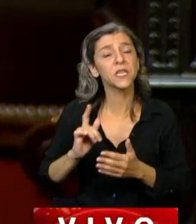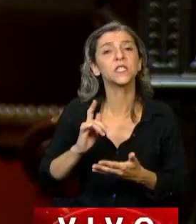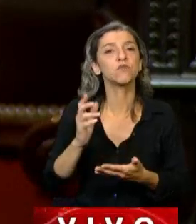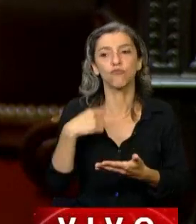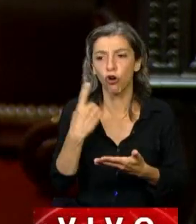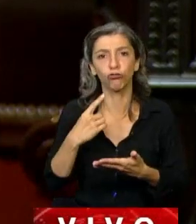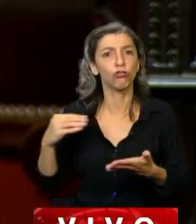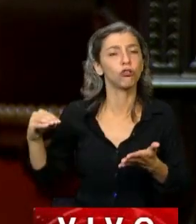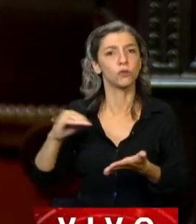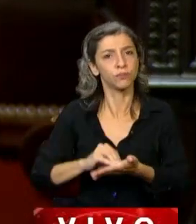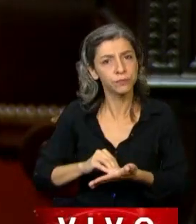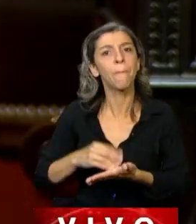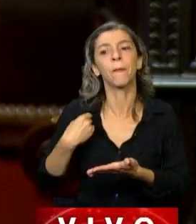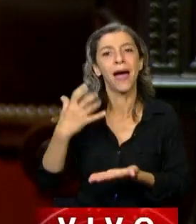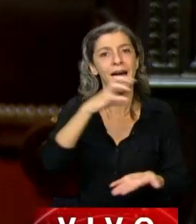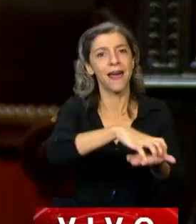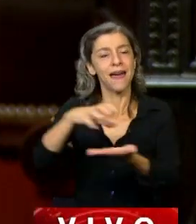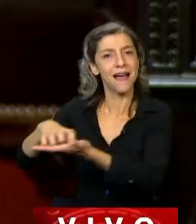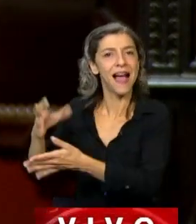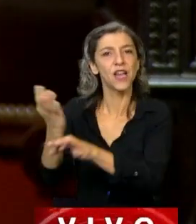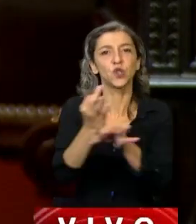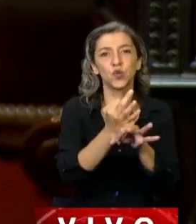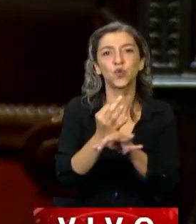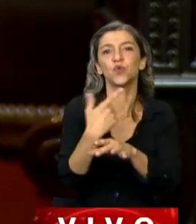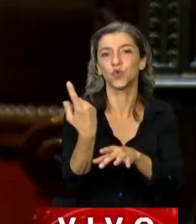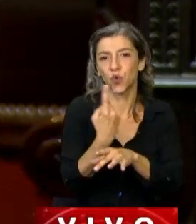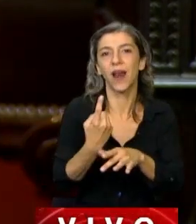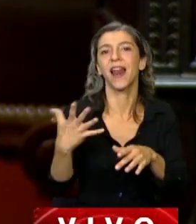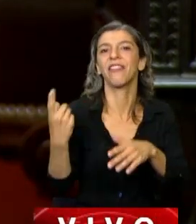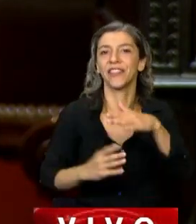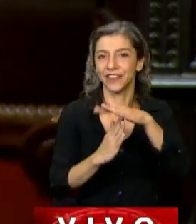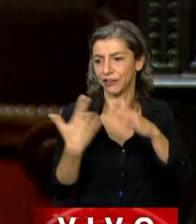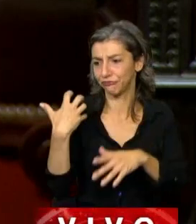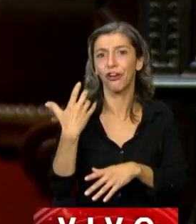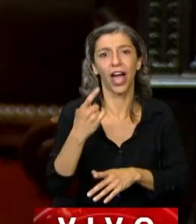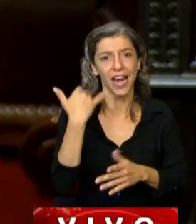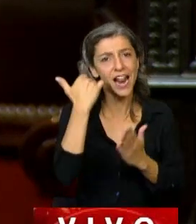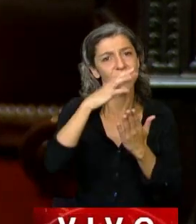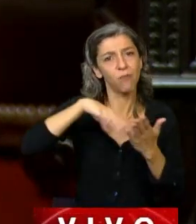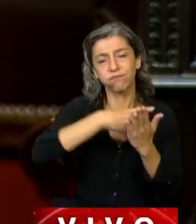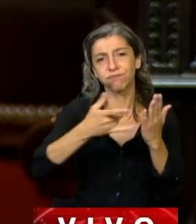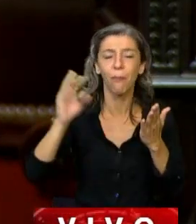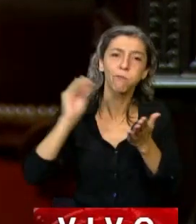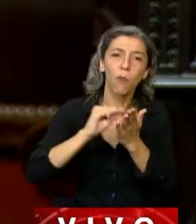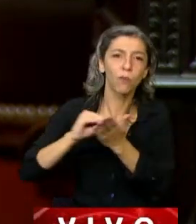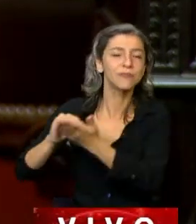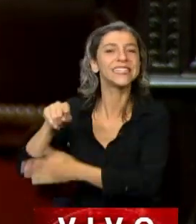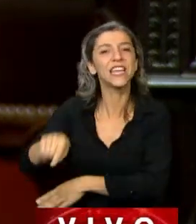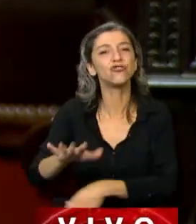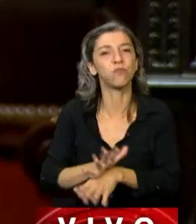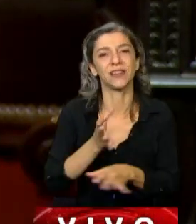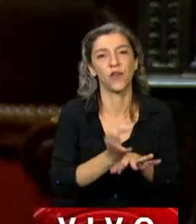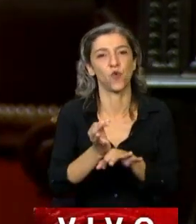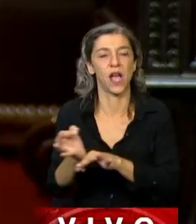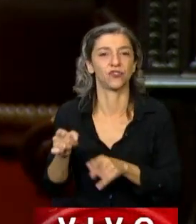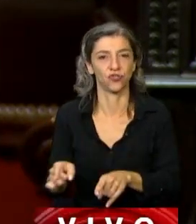de la decisión de la Dirección General de Escuelas. Eso es querer educar, eso es querer cambiar el paradigma. Y